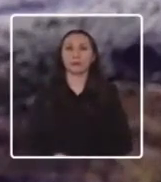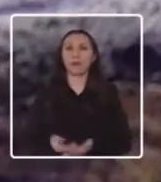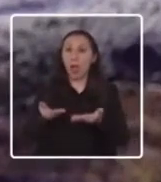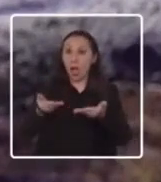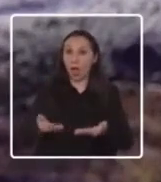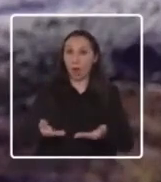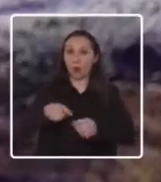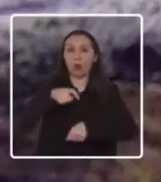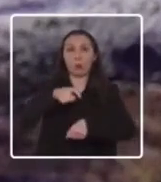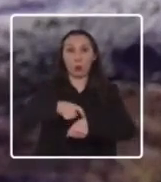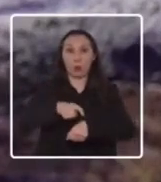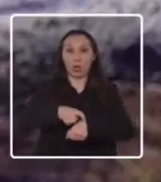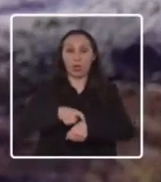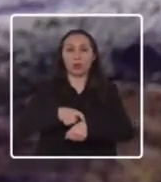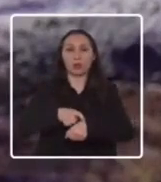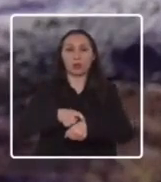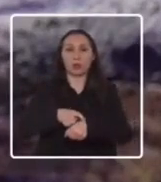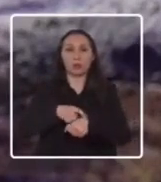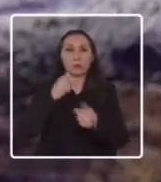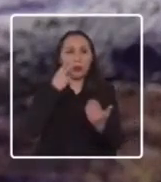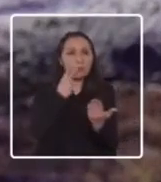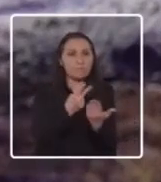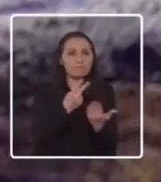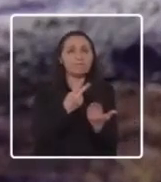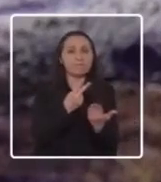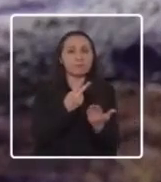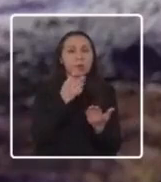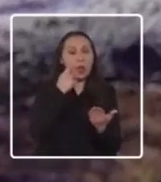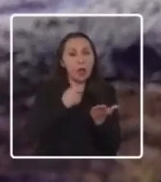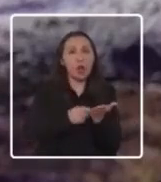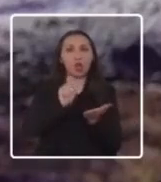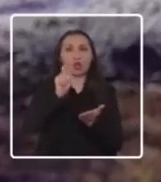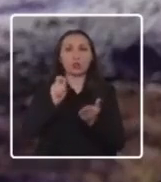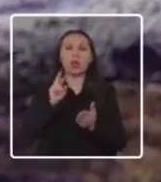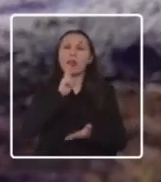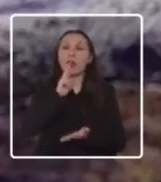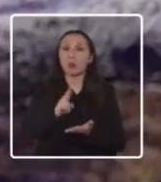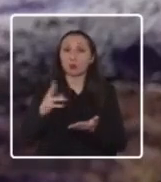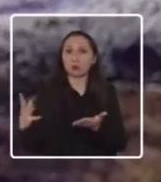Es el momento de reconocer el resultado alcanzado